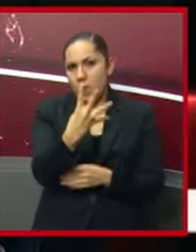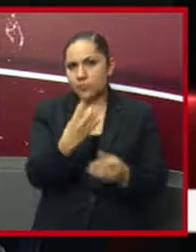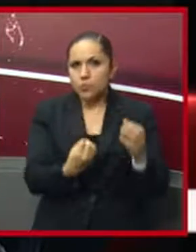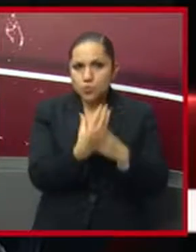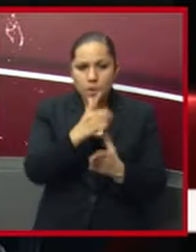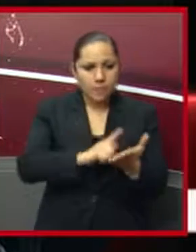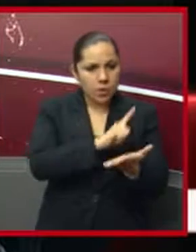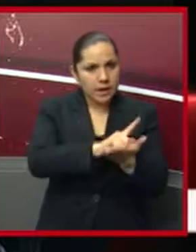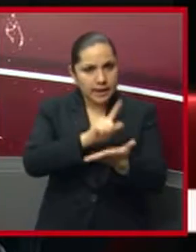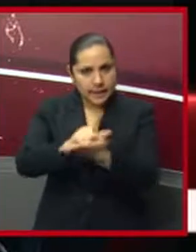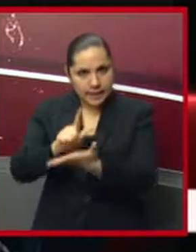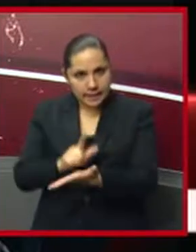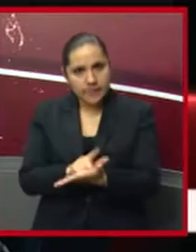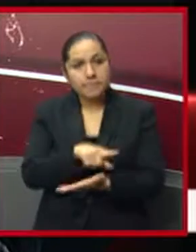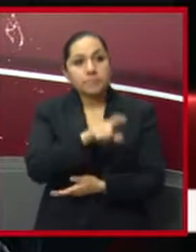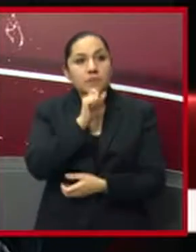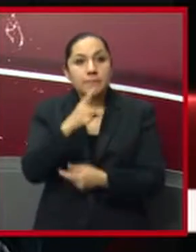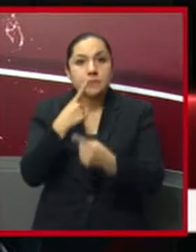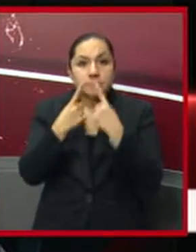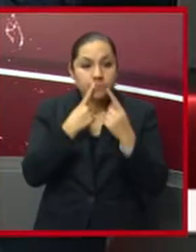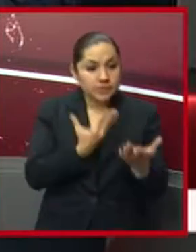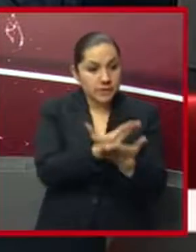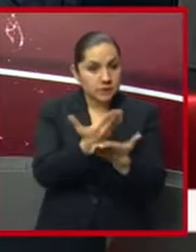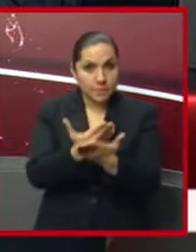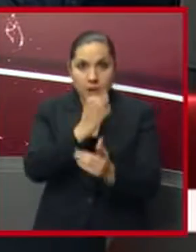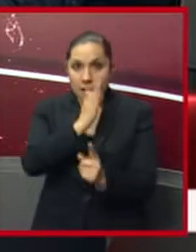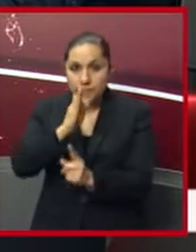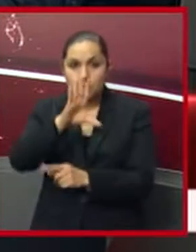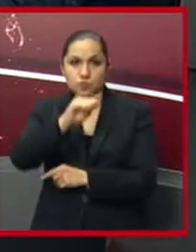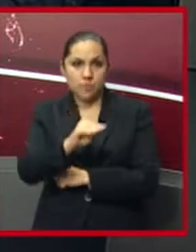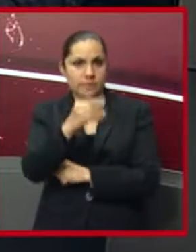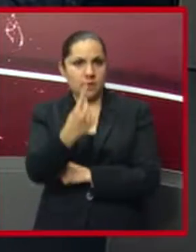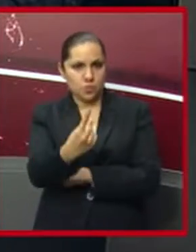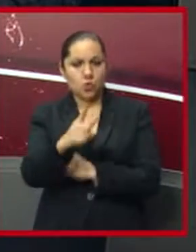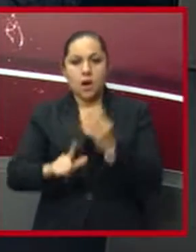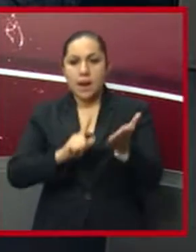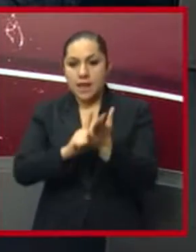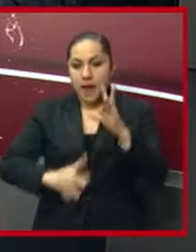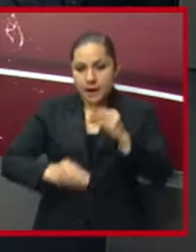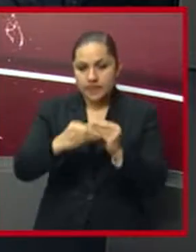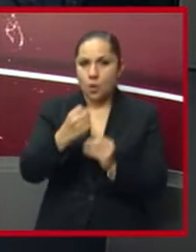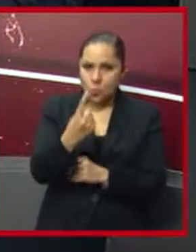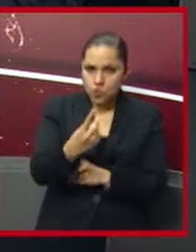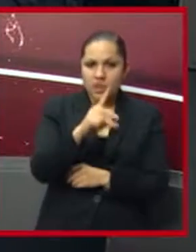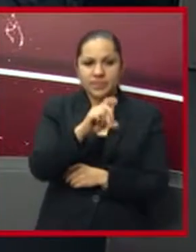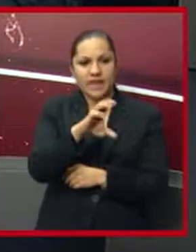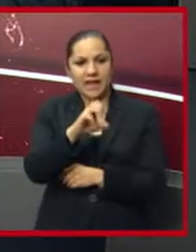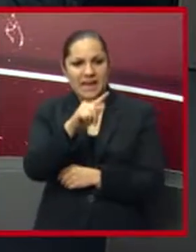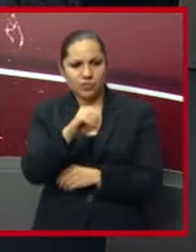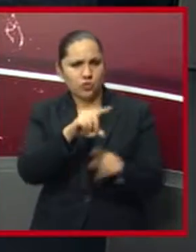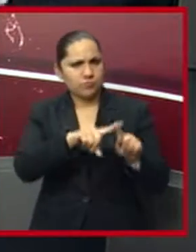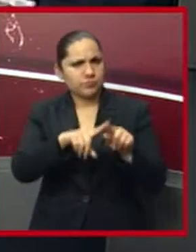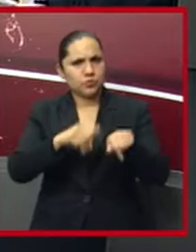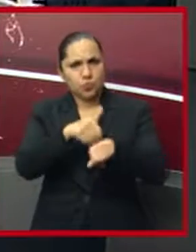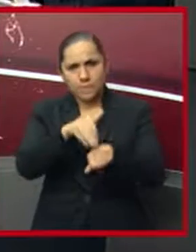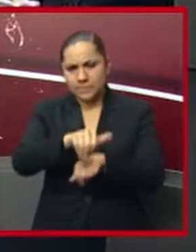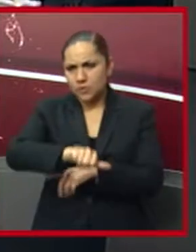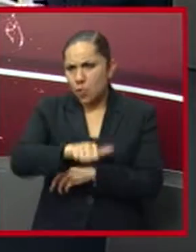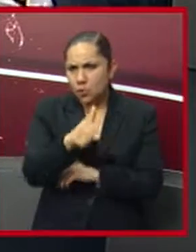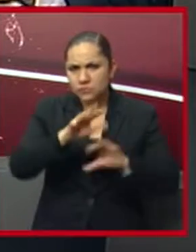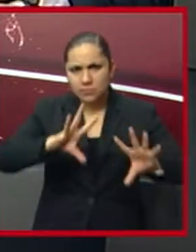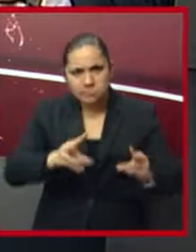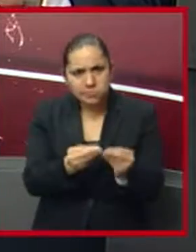y dictámenes aprobados fueron 91, leyes abrogadas fue 1, decretos fueron 11, en fin, fueron más de